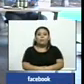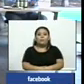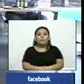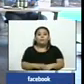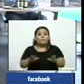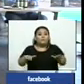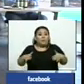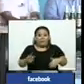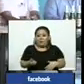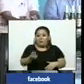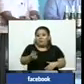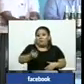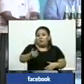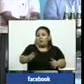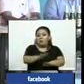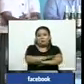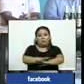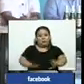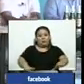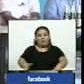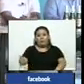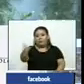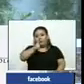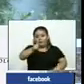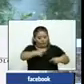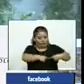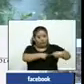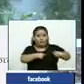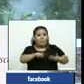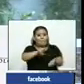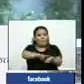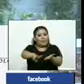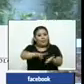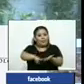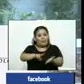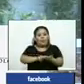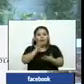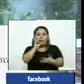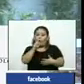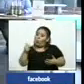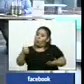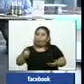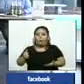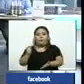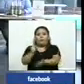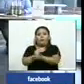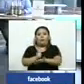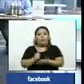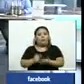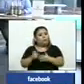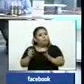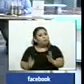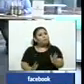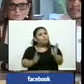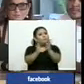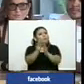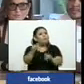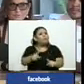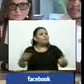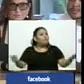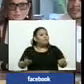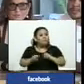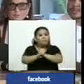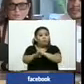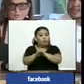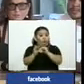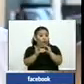Para cerrar el año en grande, Cerveza Suprema, en alianza con otras marcas, presentan un nuevo desafío, ahora al más